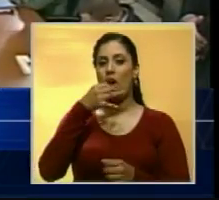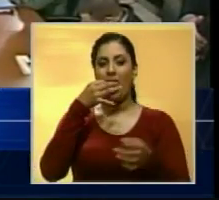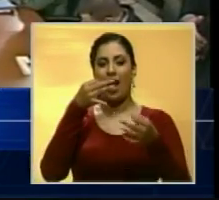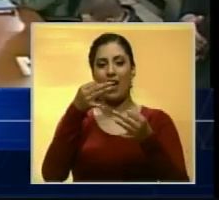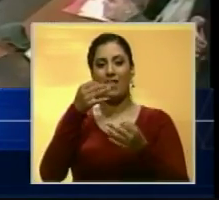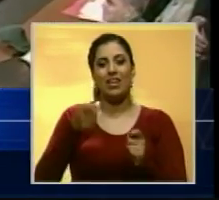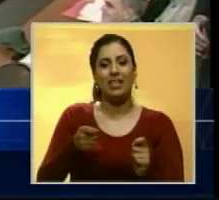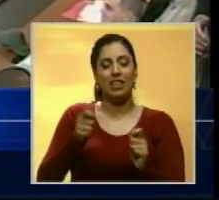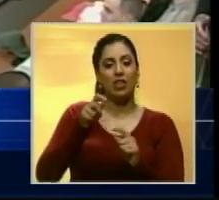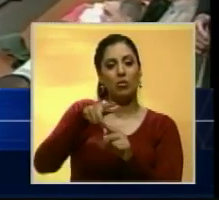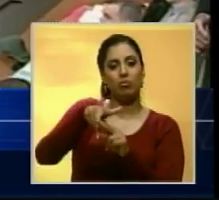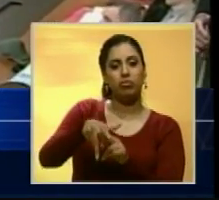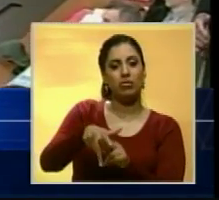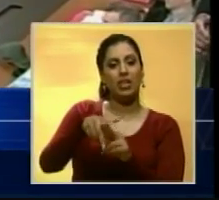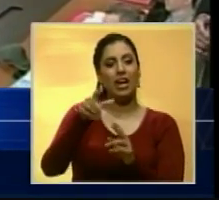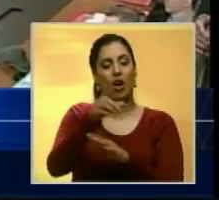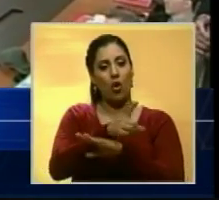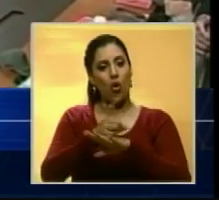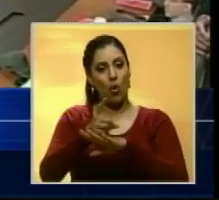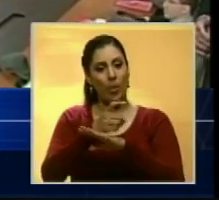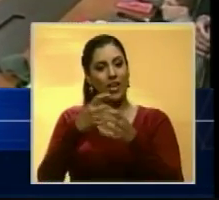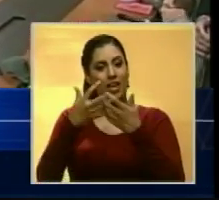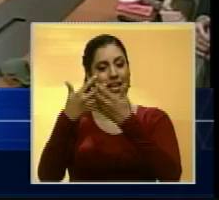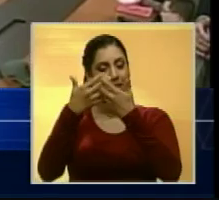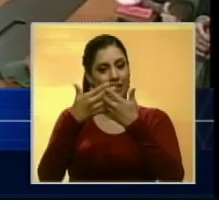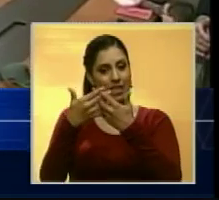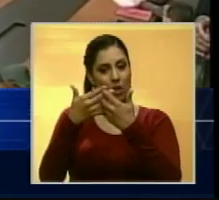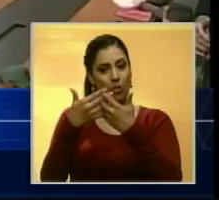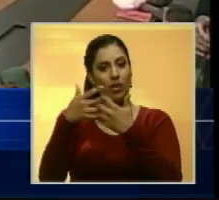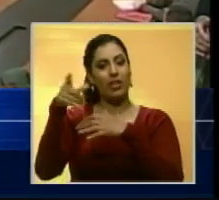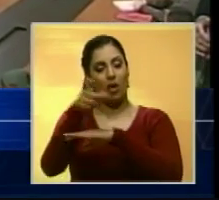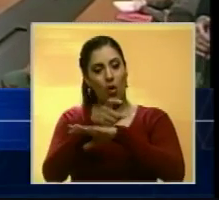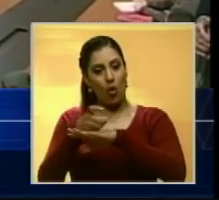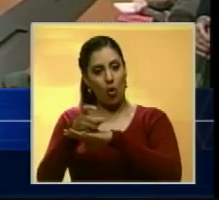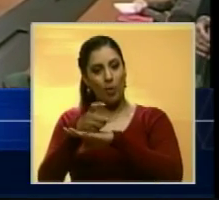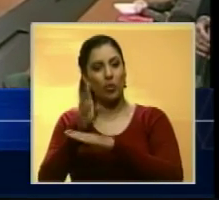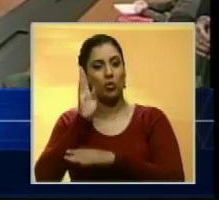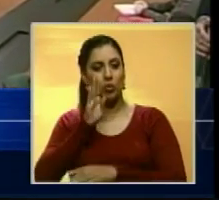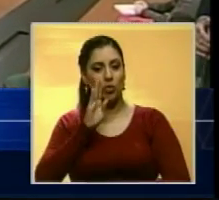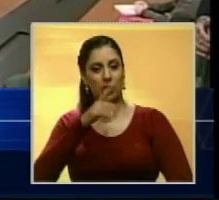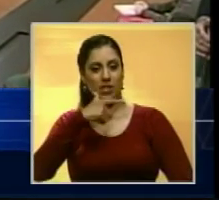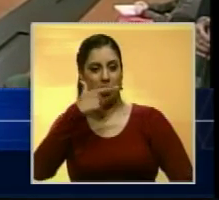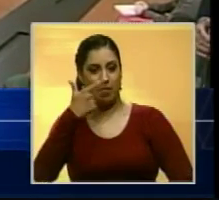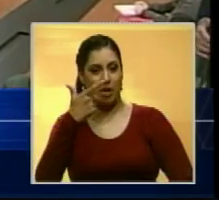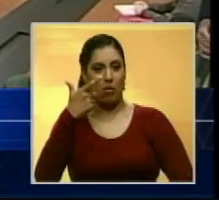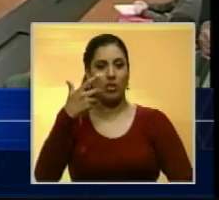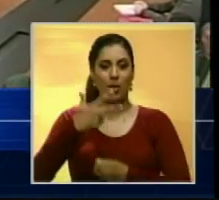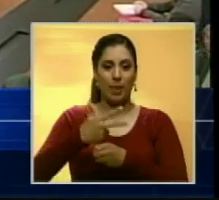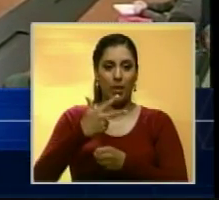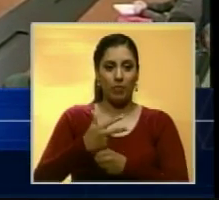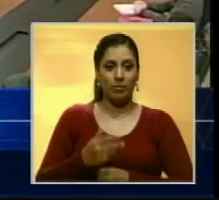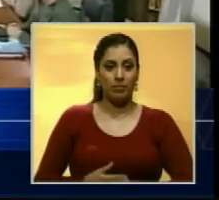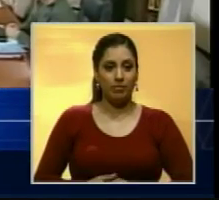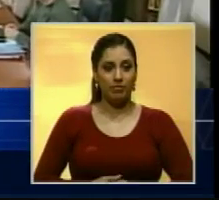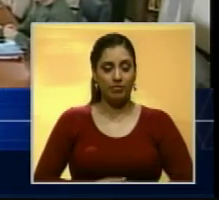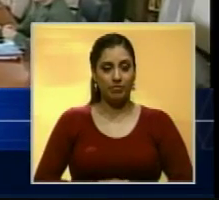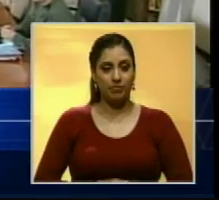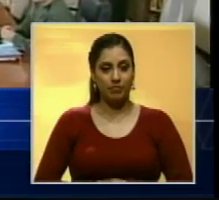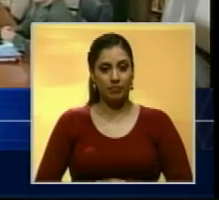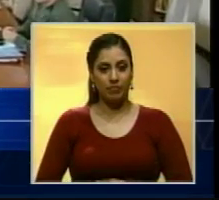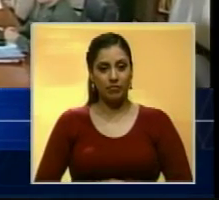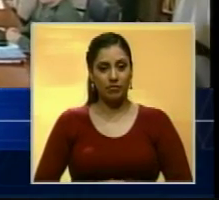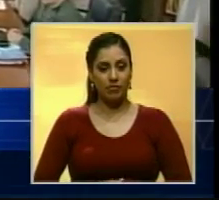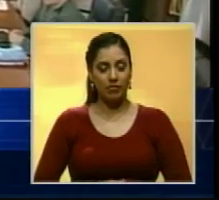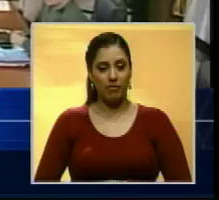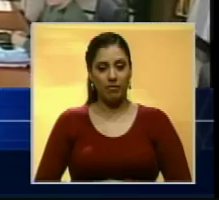que pretendía imponer el gobierno de Estados Unidos y el gobierno lacayo y estronista del Paraguay.